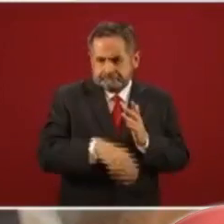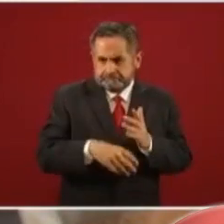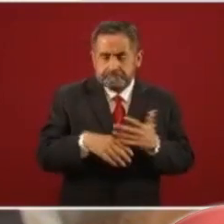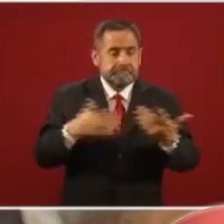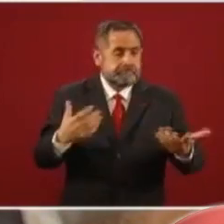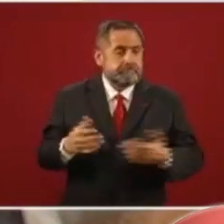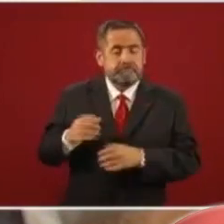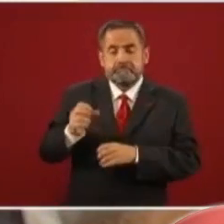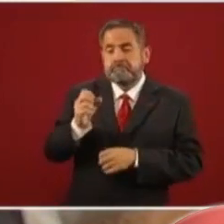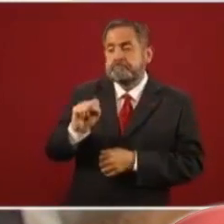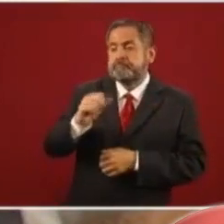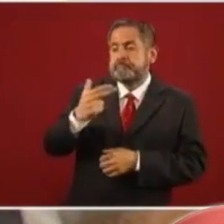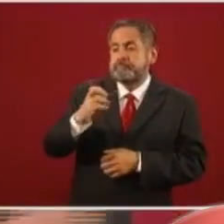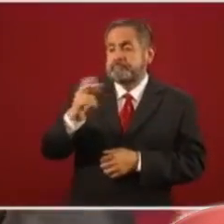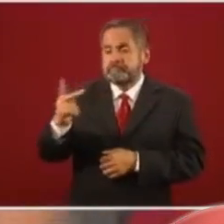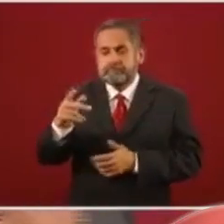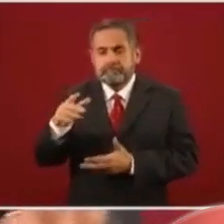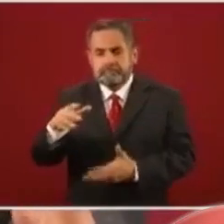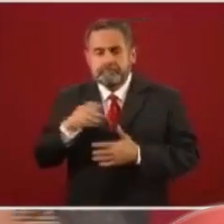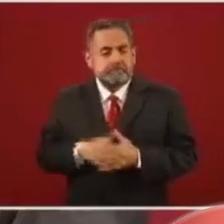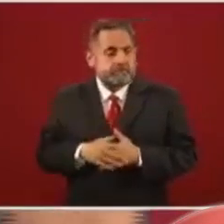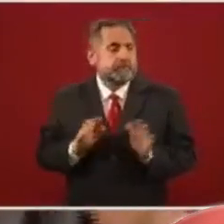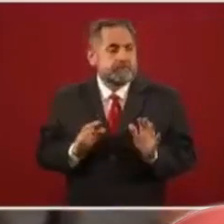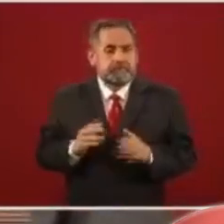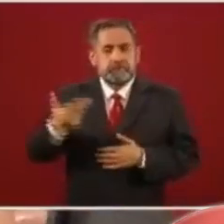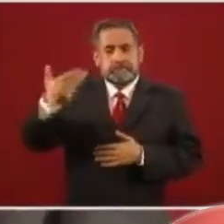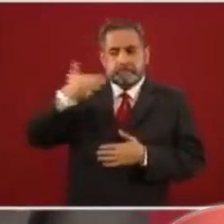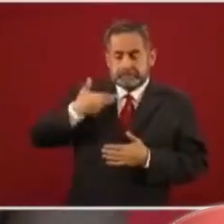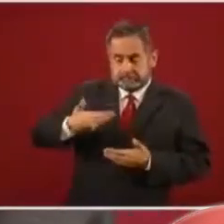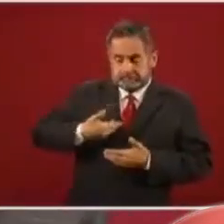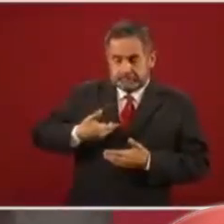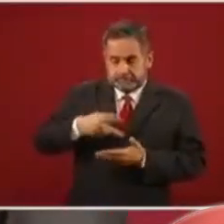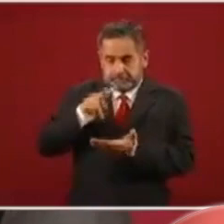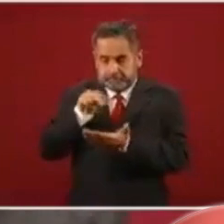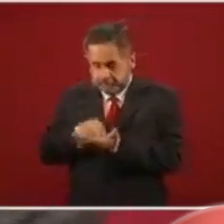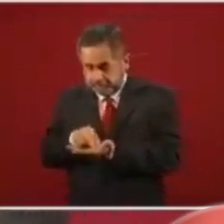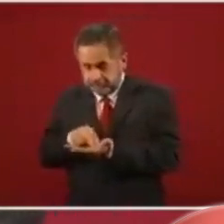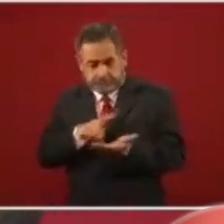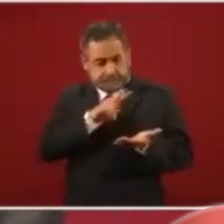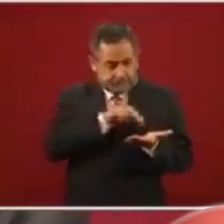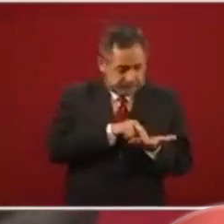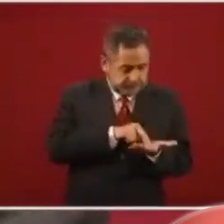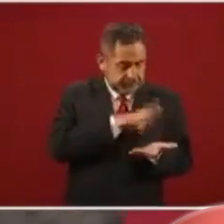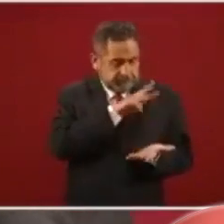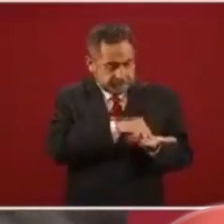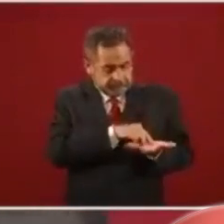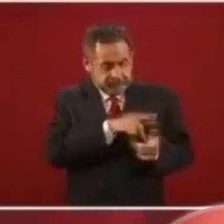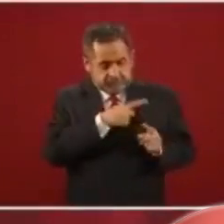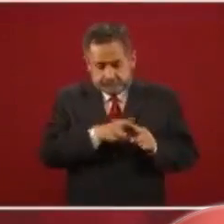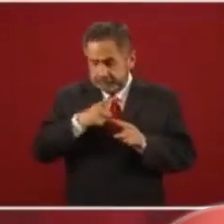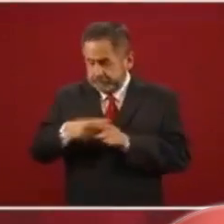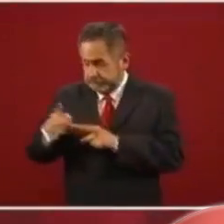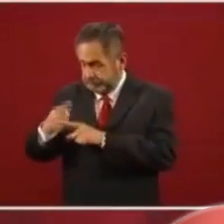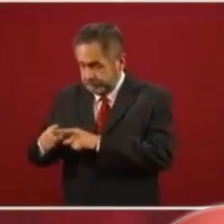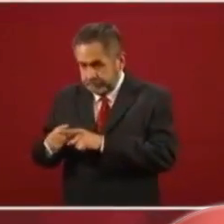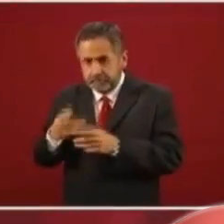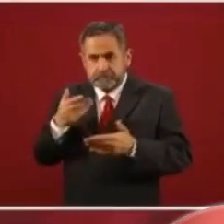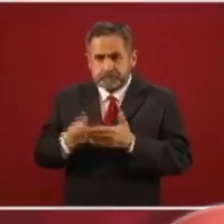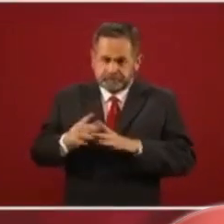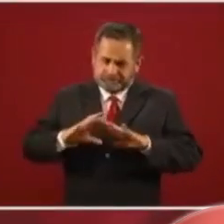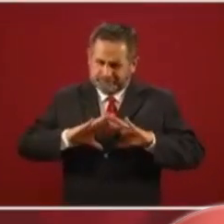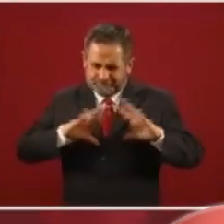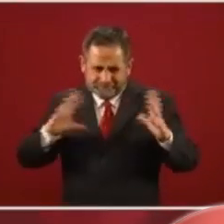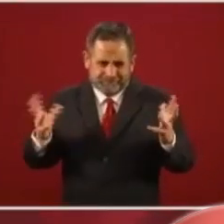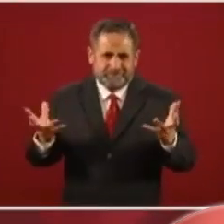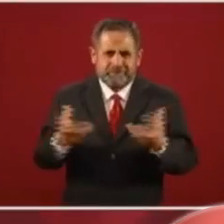Mayor de Hacienda dijo, antes me pedían 2,000 de esto, 2,000 de aquello, 3,000 de aquello, ahora estamos teniendo